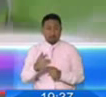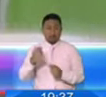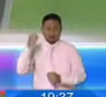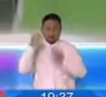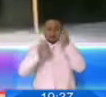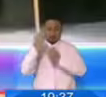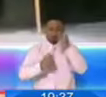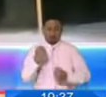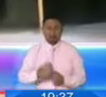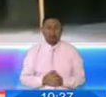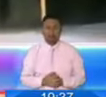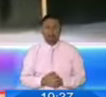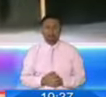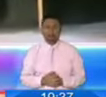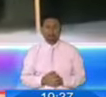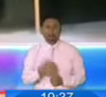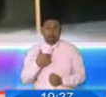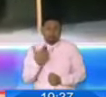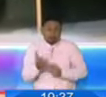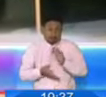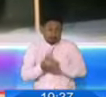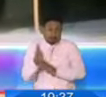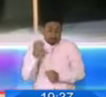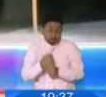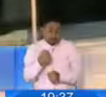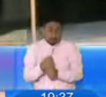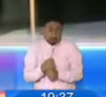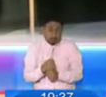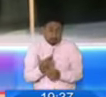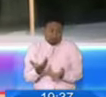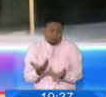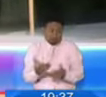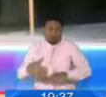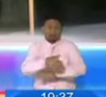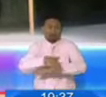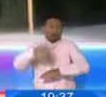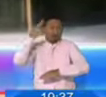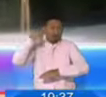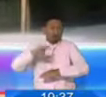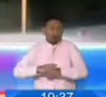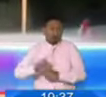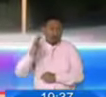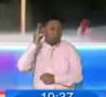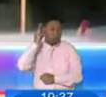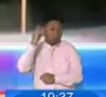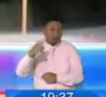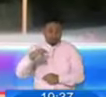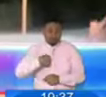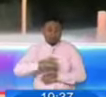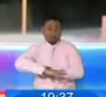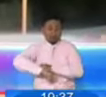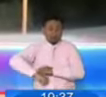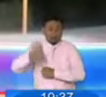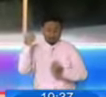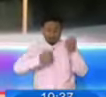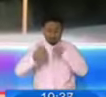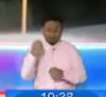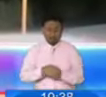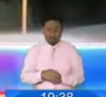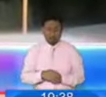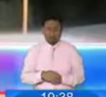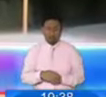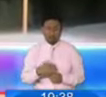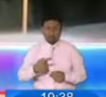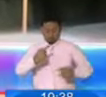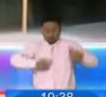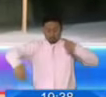de la urbe. Pero yo salía a trabajar como es lo normal y en la calle Loja me agredieron esas señoras y me pegaron, me robaron, me rompieron, me cortaron el